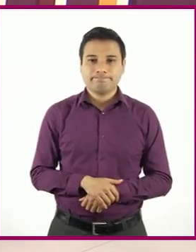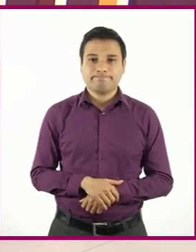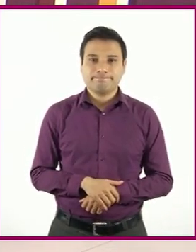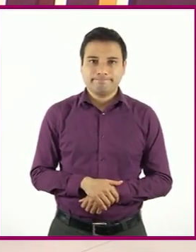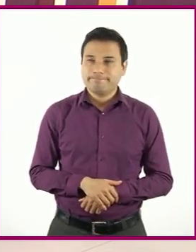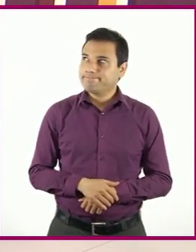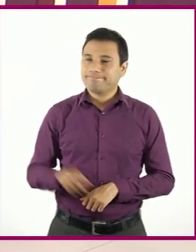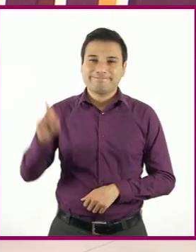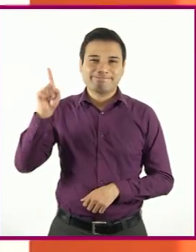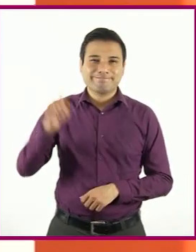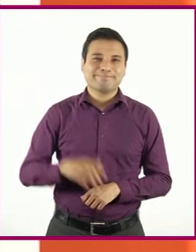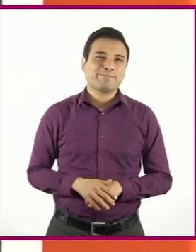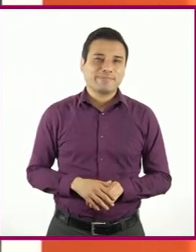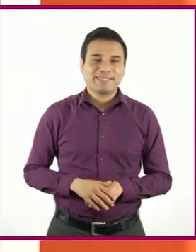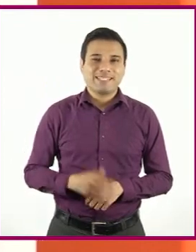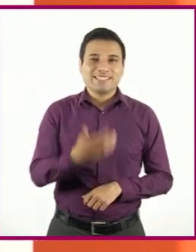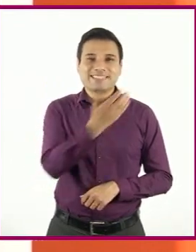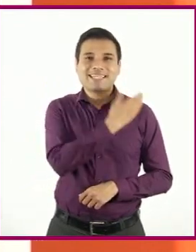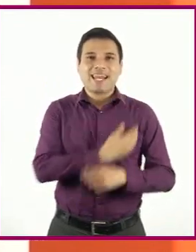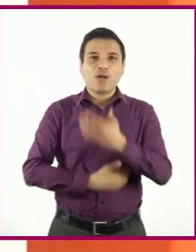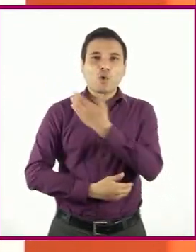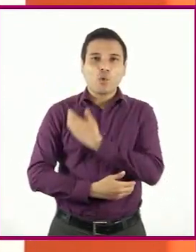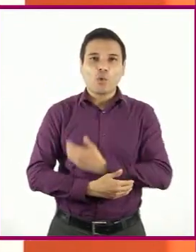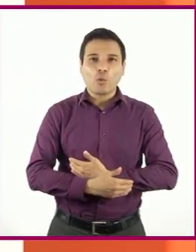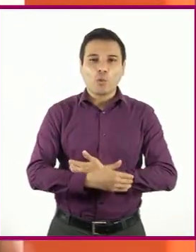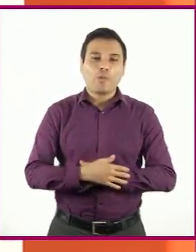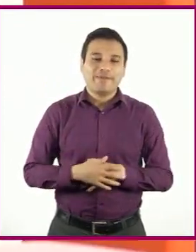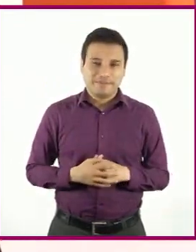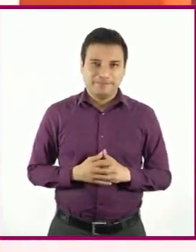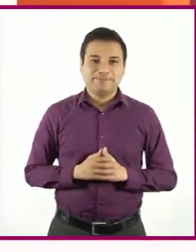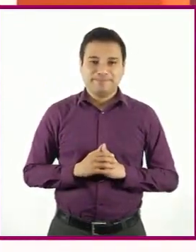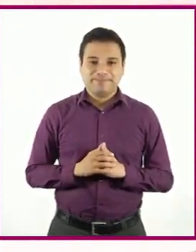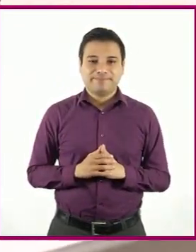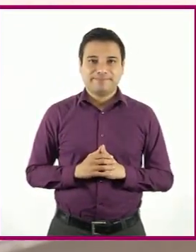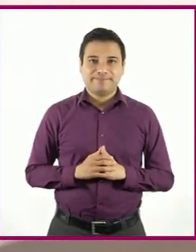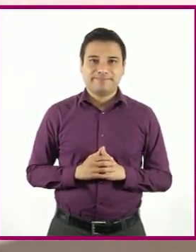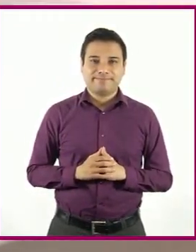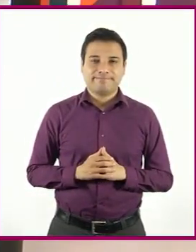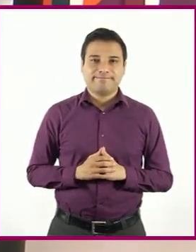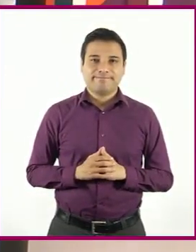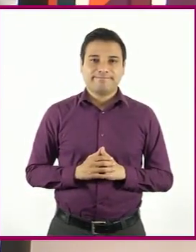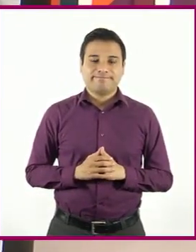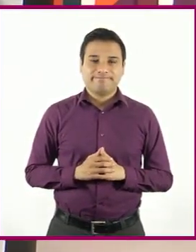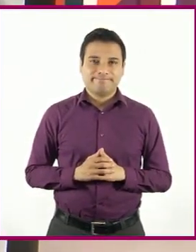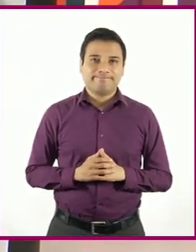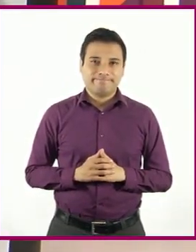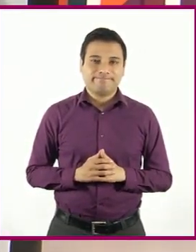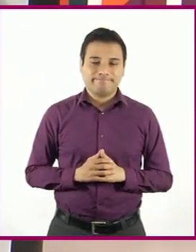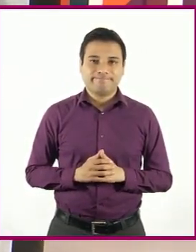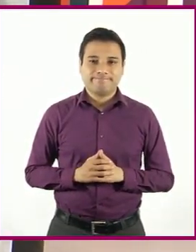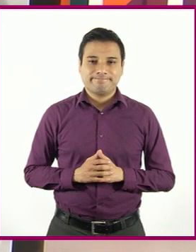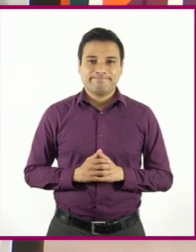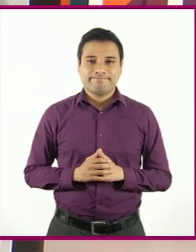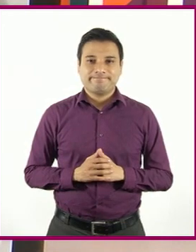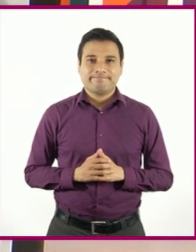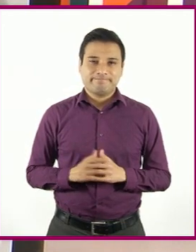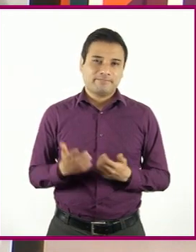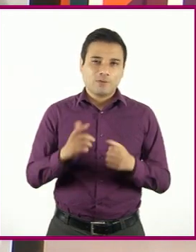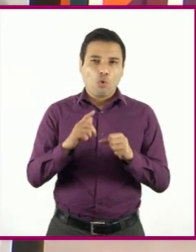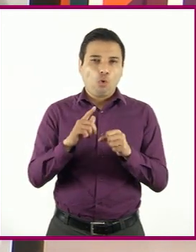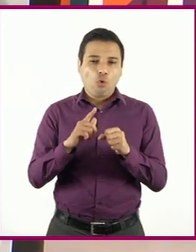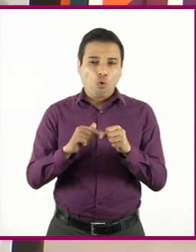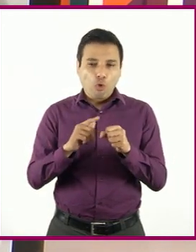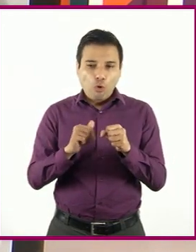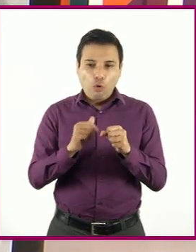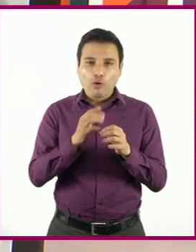chaleco. Tiene que ser por tallas, tamaños y las condiciones del clima, primeramente. Claro. Y el color, el